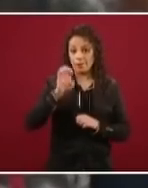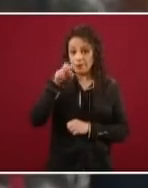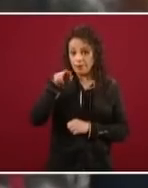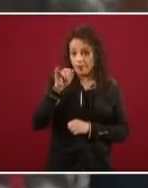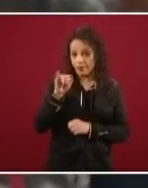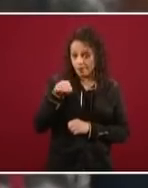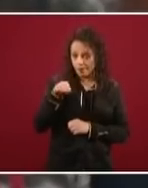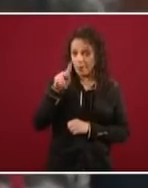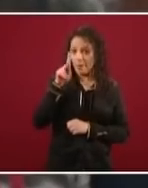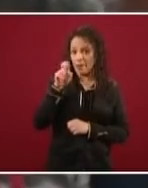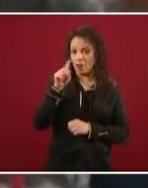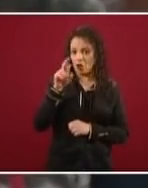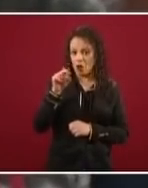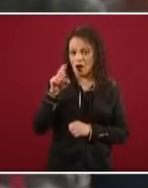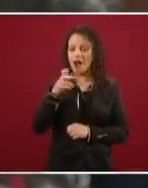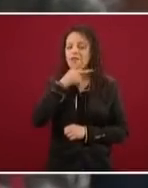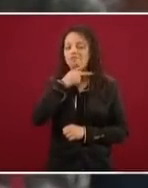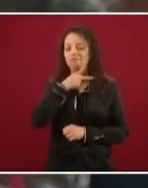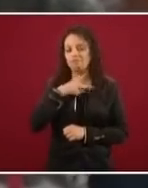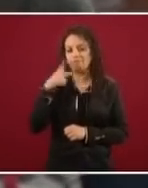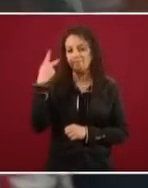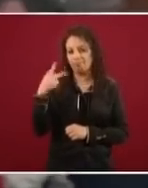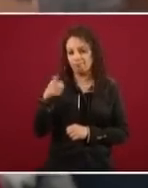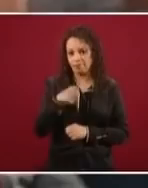dio a conocer la